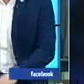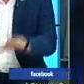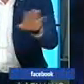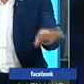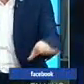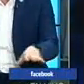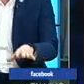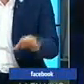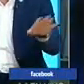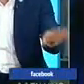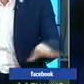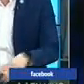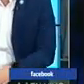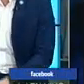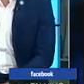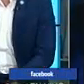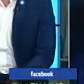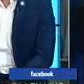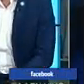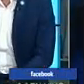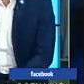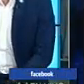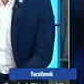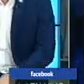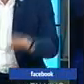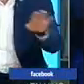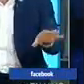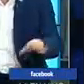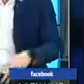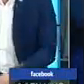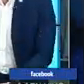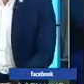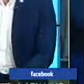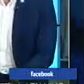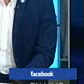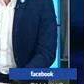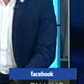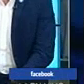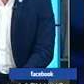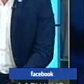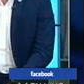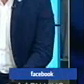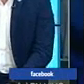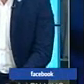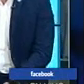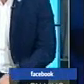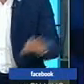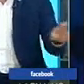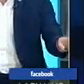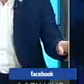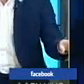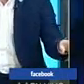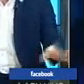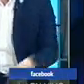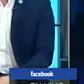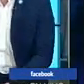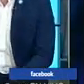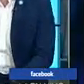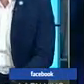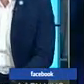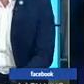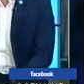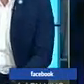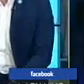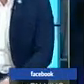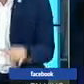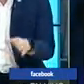2019 Panamá 2009 perdón Panamá trató de salirse del Parlamento Centroamericano pero pues fue obligado por